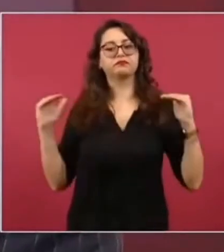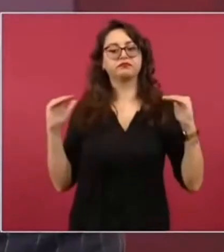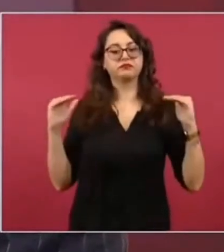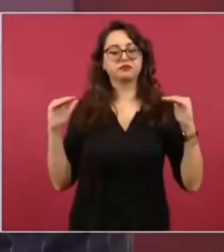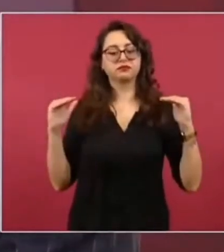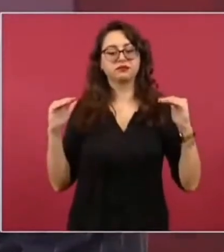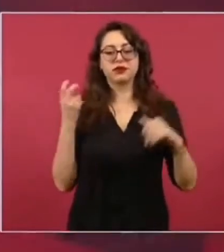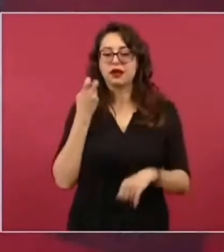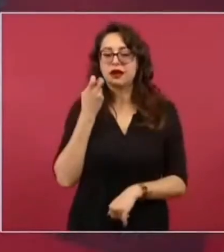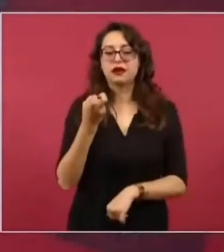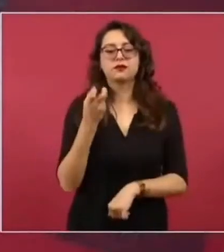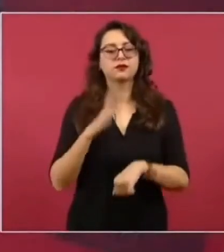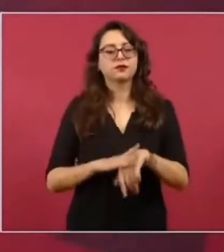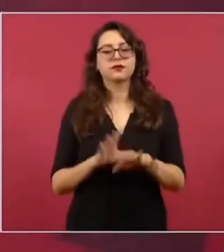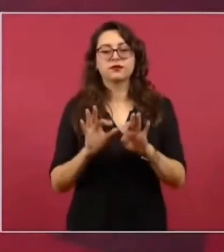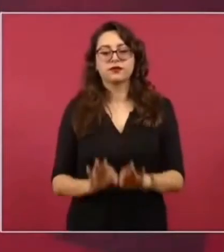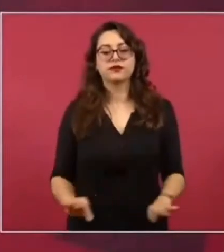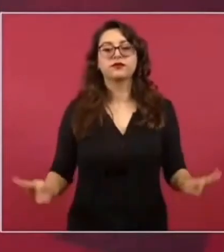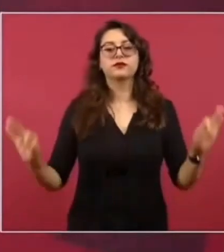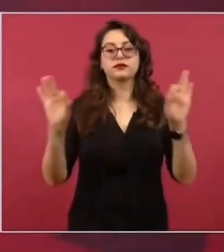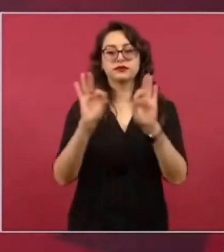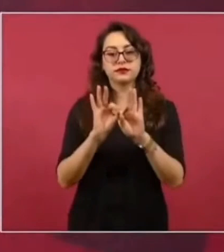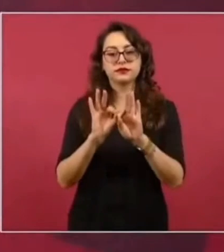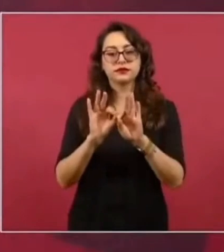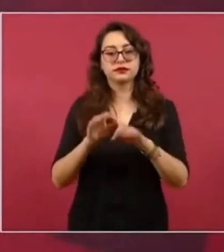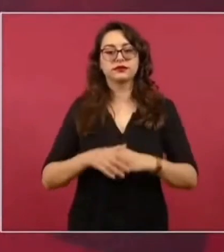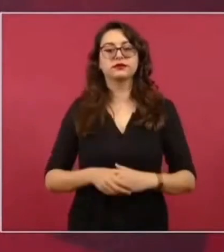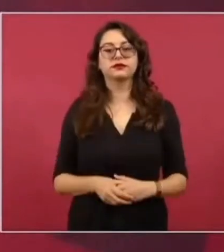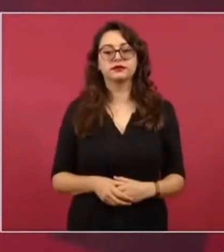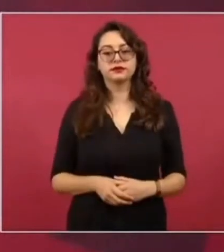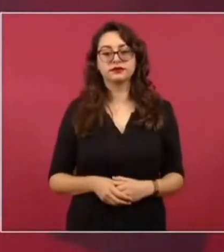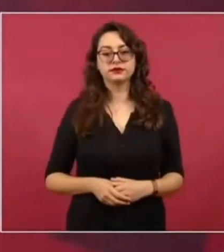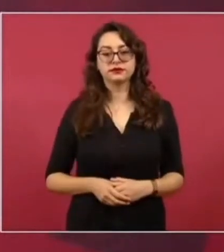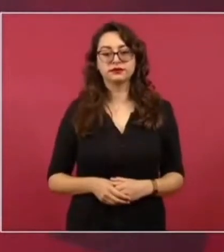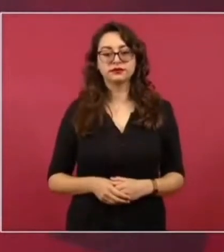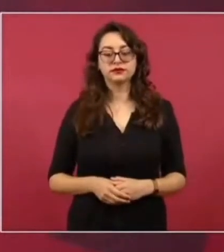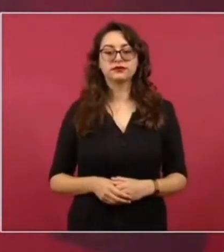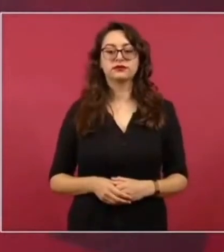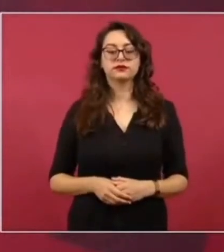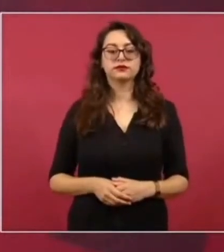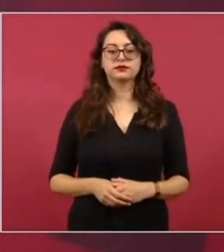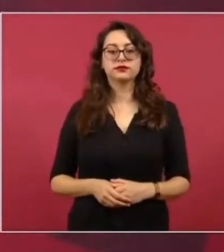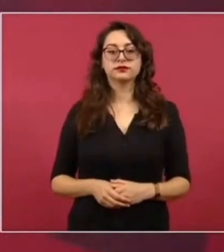Me llena de orgullo poder decir que hay